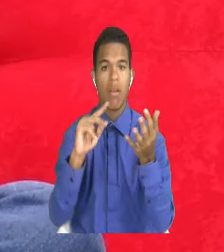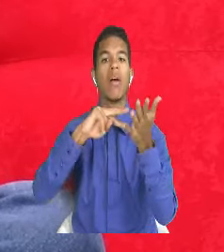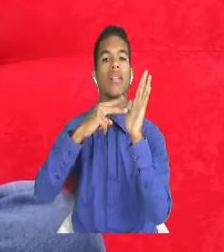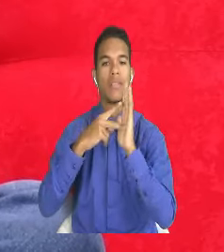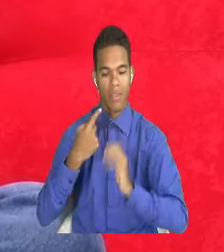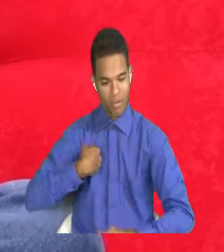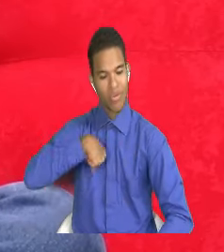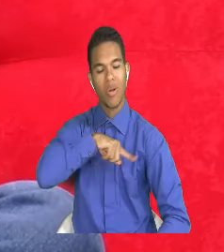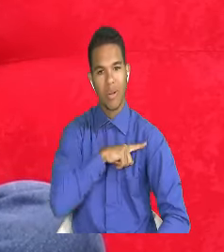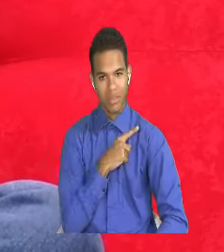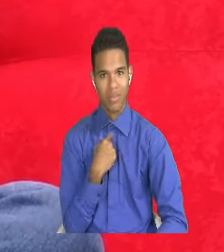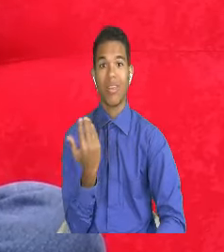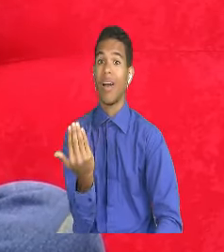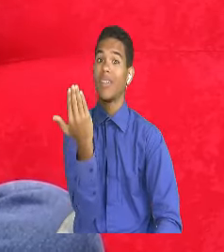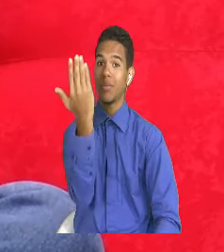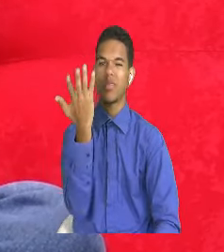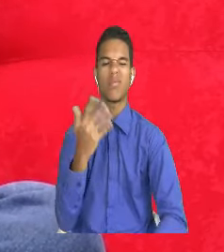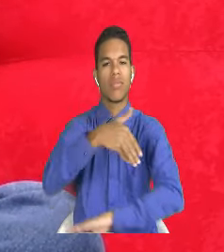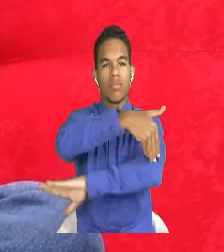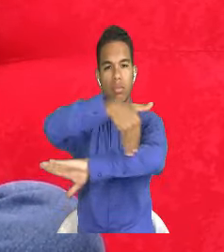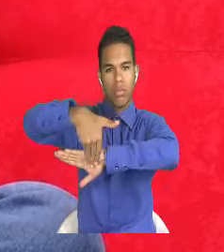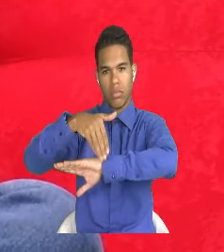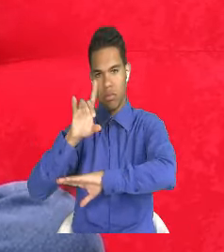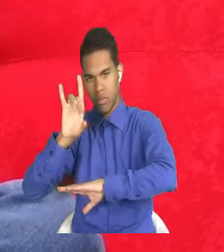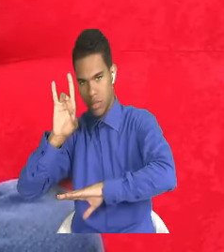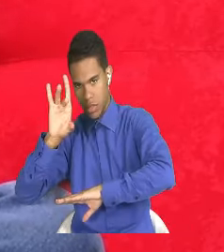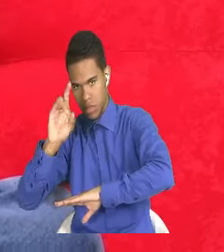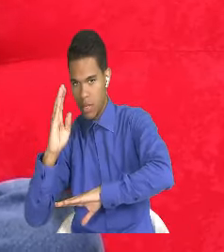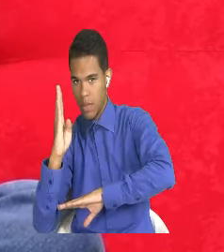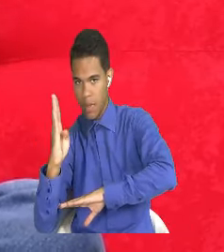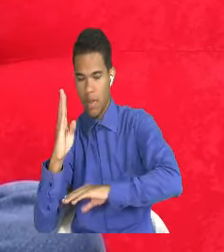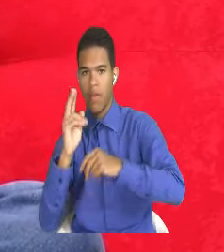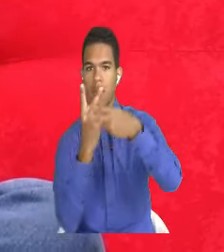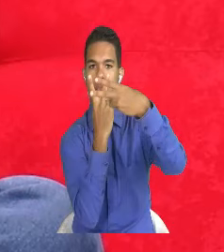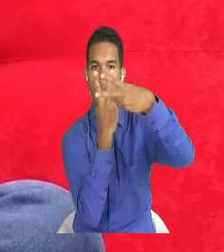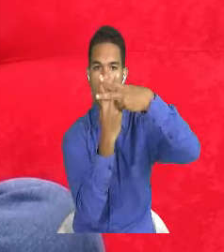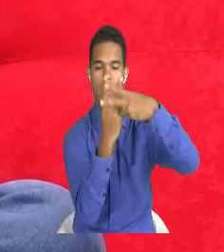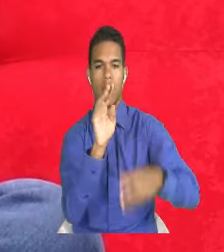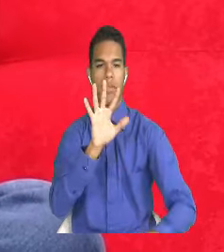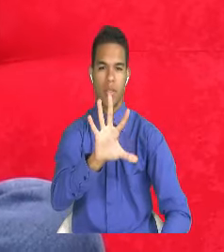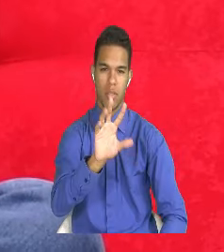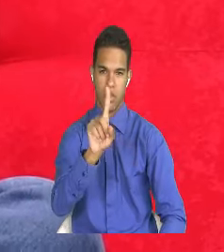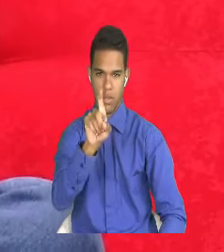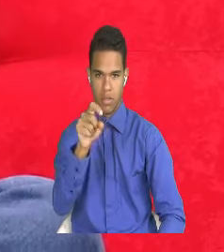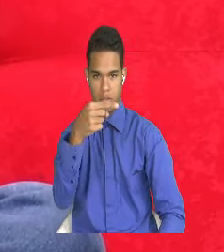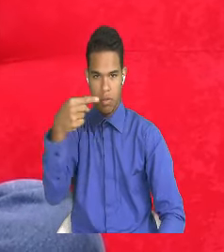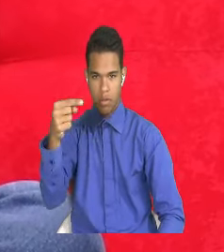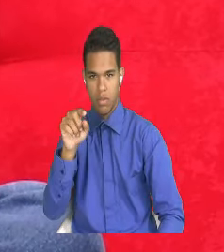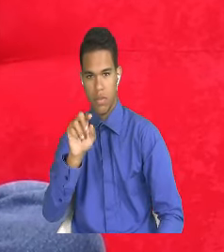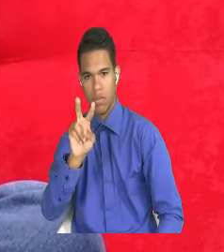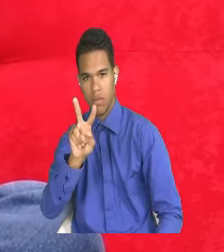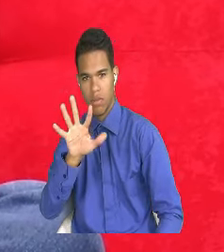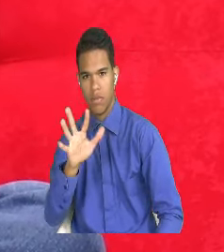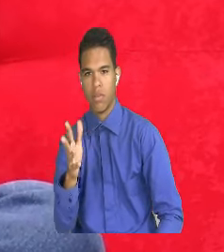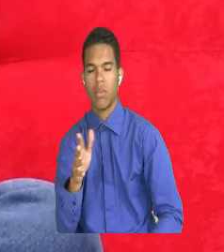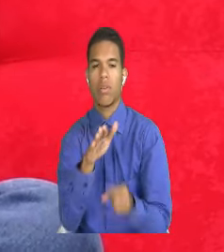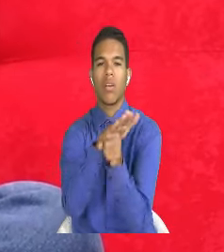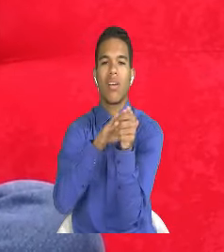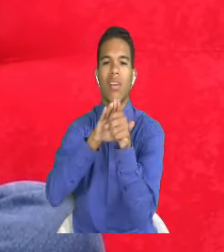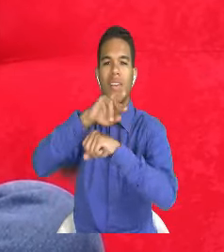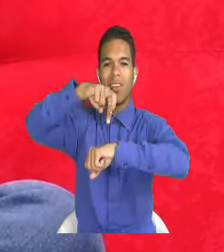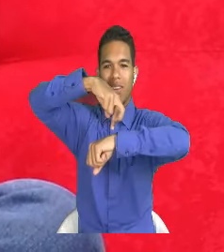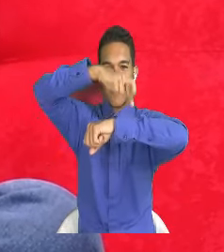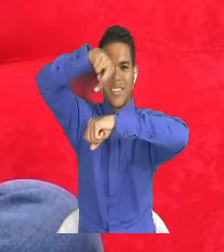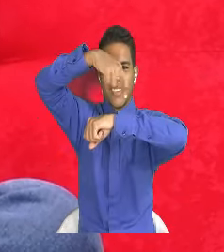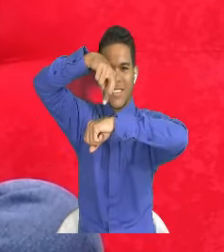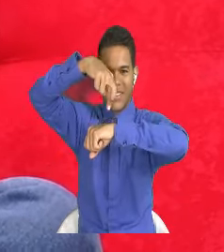atenderlos. Estamos en la carrera 15B, número 5625 del barrio Pueblo Nuevo, en todo el frente del parque de